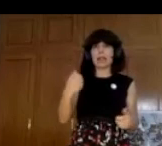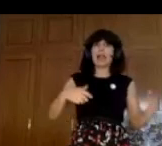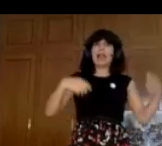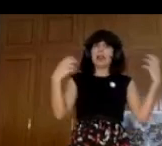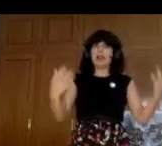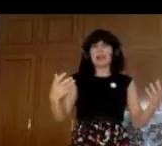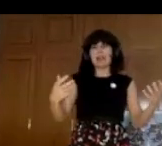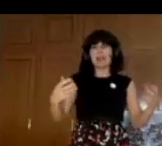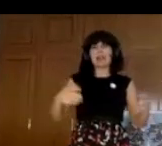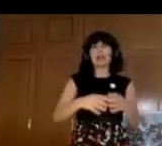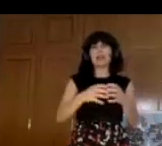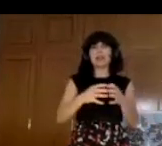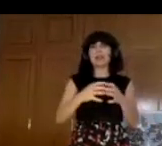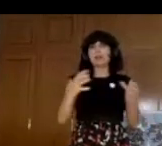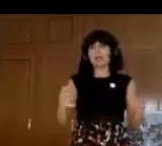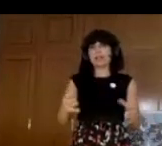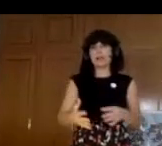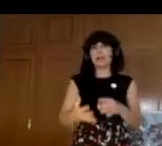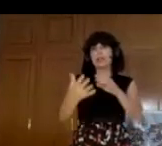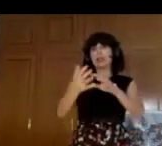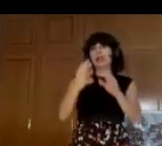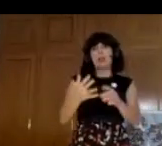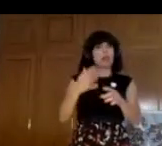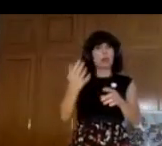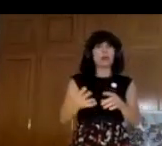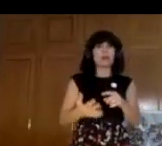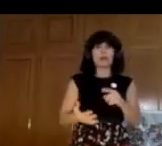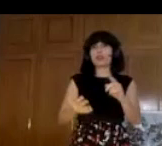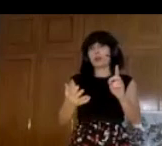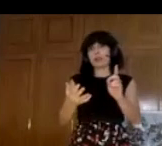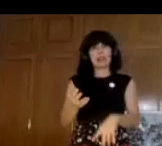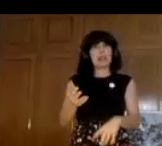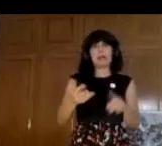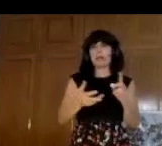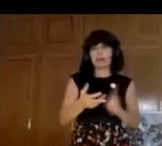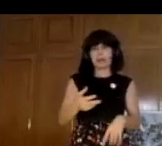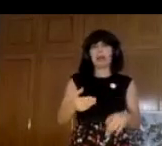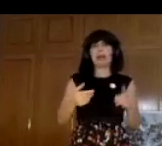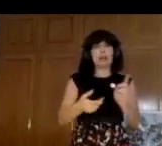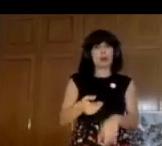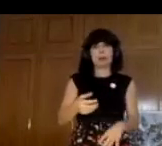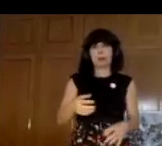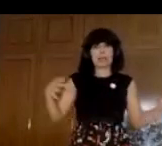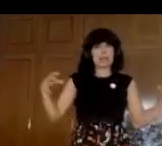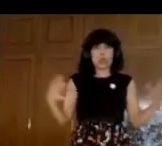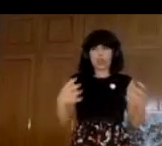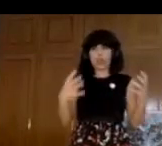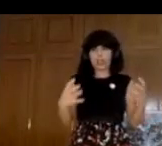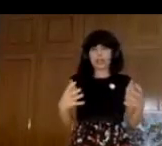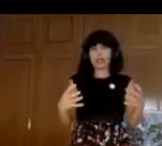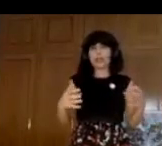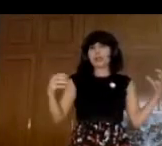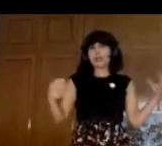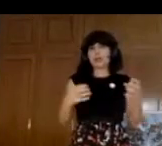tiempo real lo que genera todos los cambios comunicativos de lo que luego conocemos como el 15M, la primavera árabe, el Occupy Wall Street. Todo